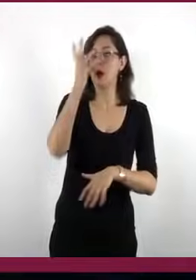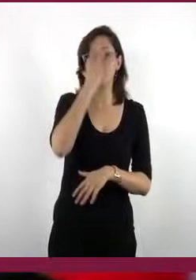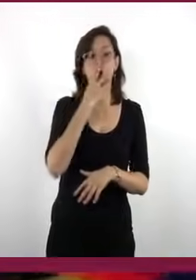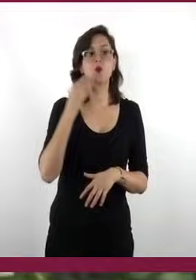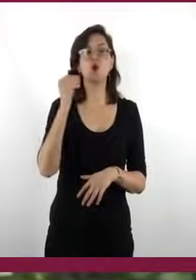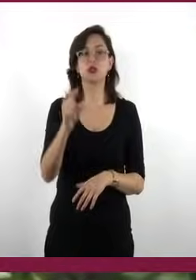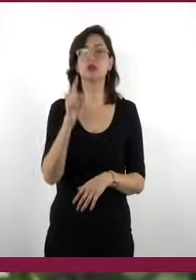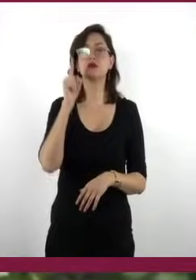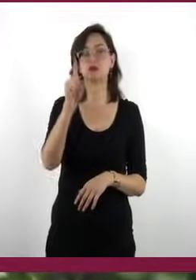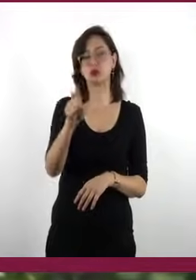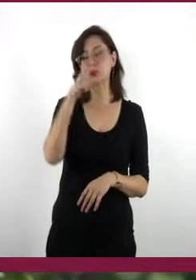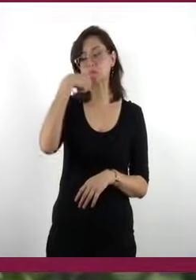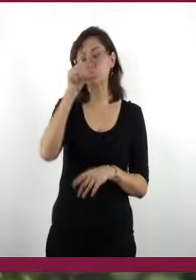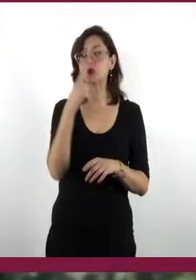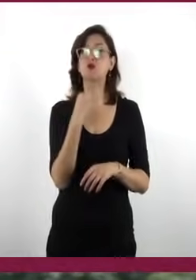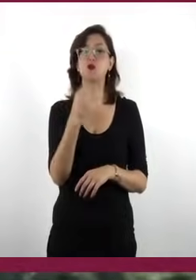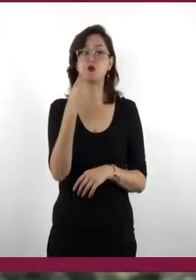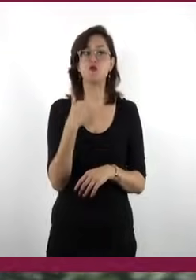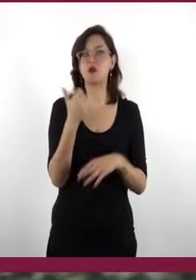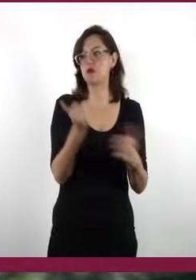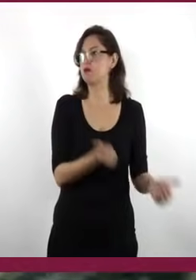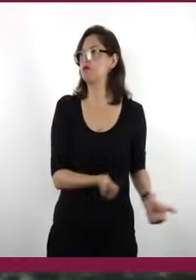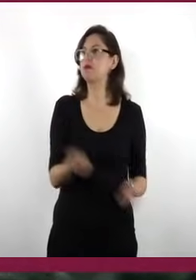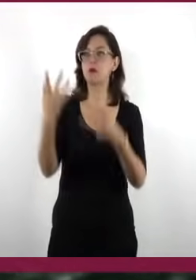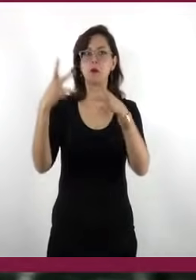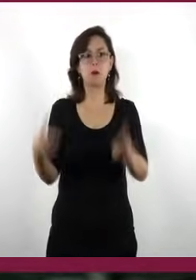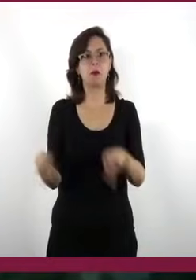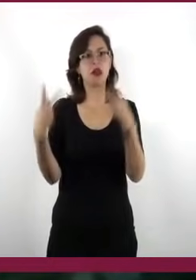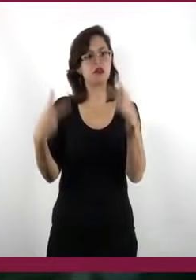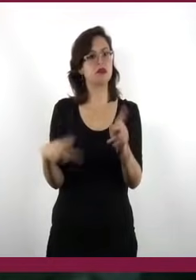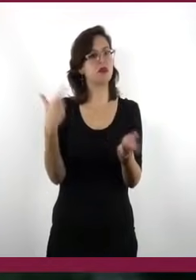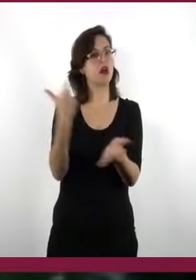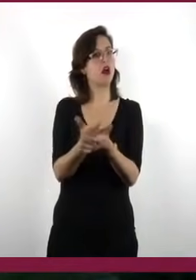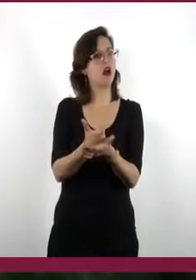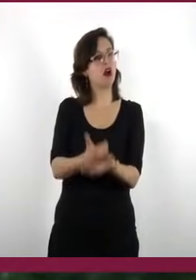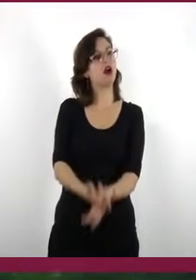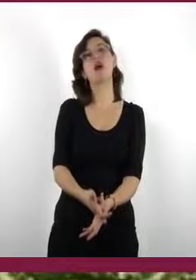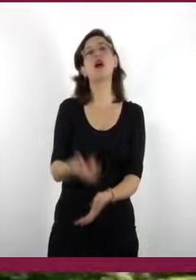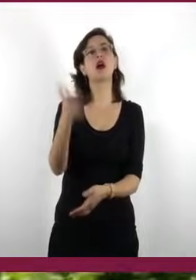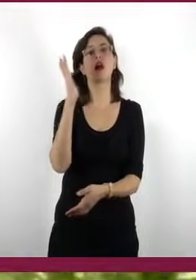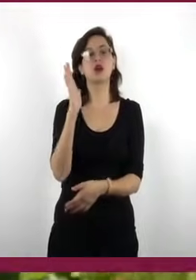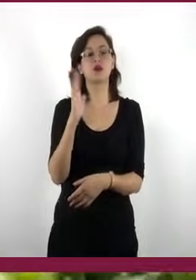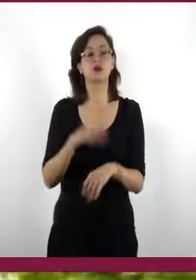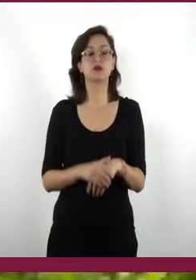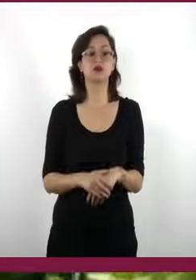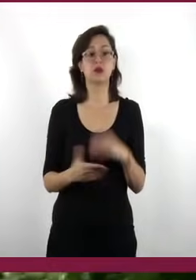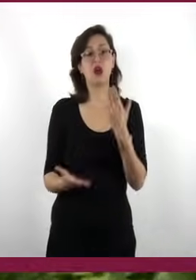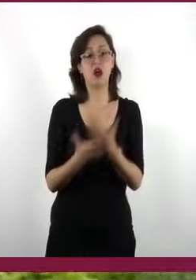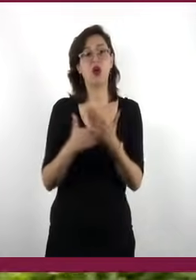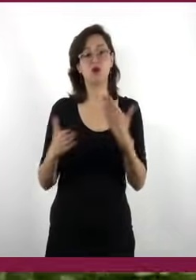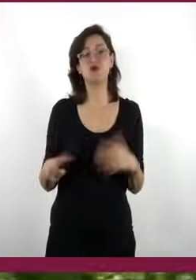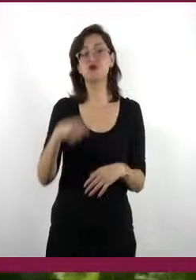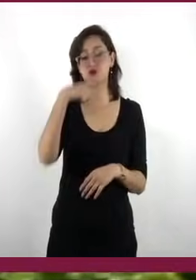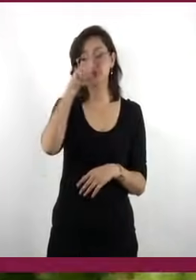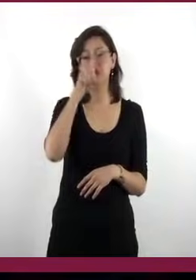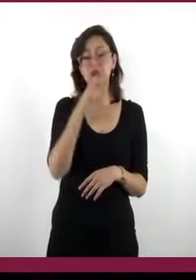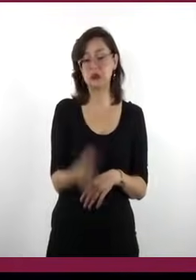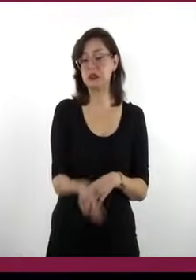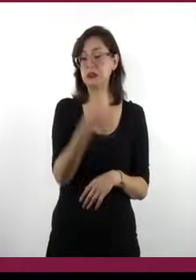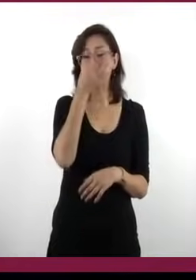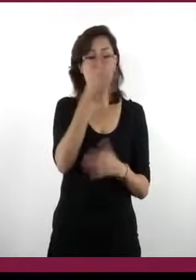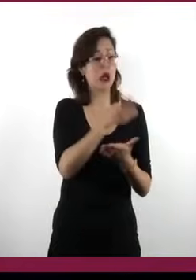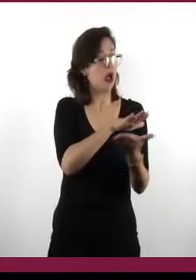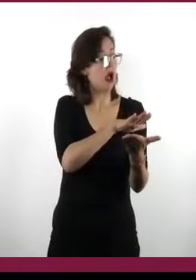comercializan a un alto precio en mercados clandestinos. Hoy en día, estas aves se encuentran en peligro de extinción,